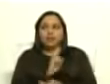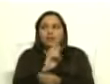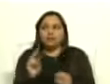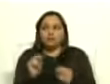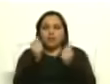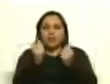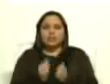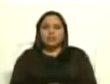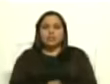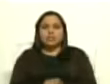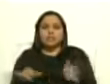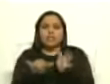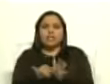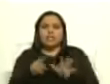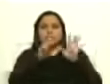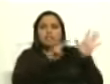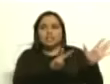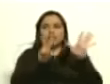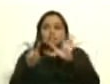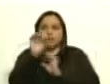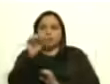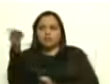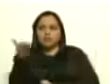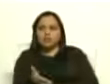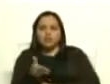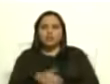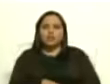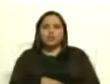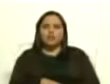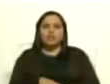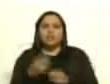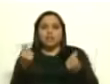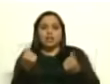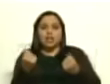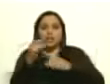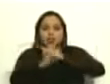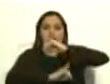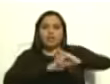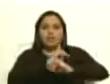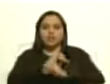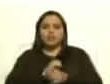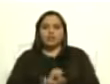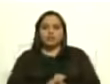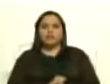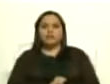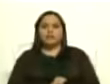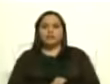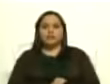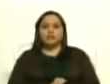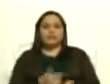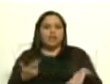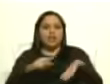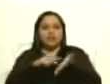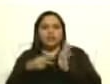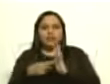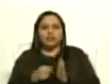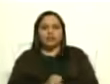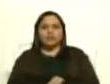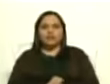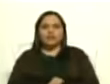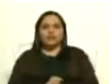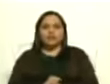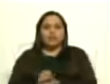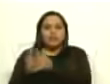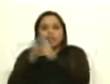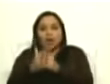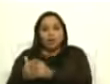el 77% de sus corresponsales internacionales. Quiere decir esto que el hegemón